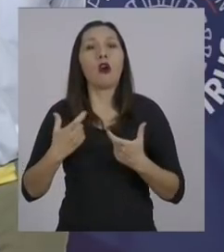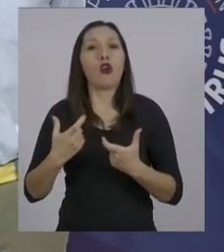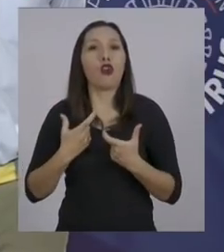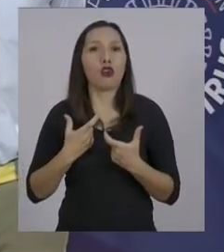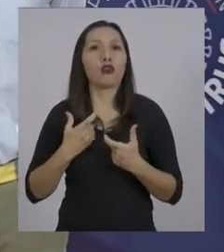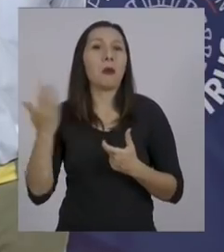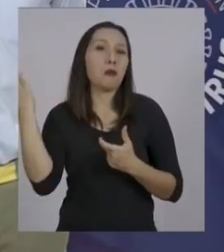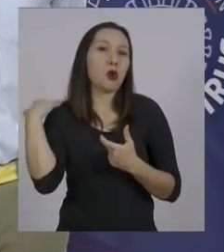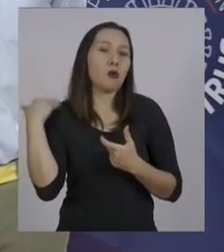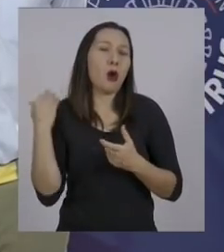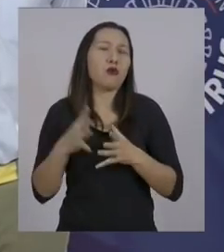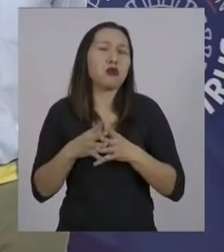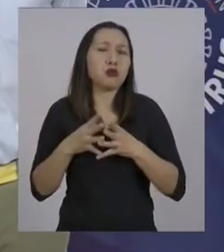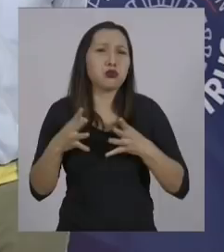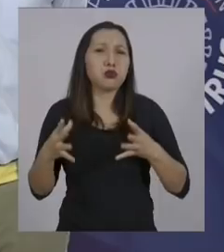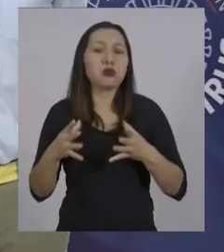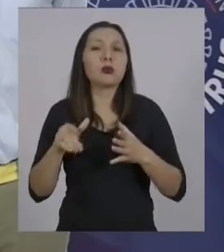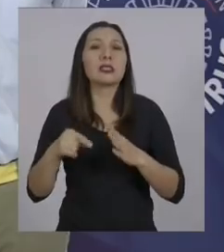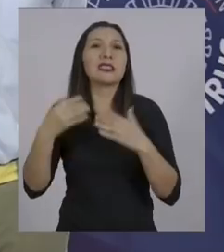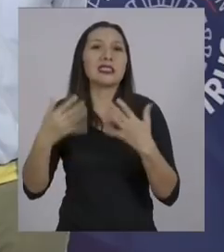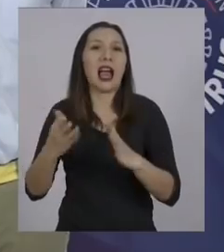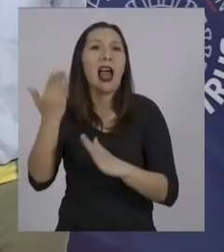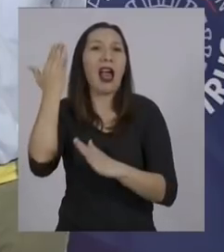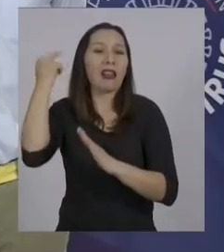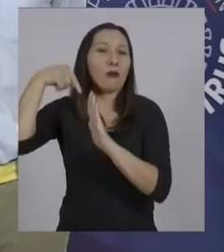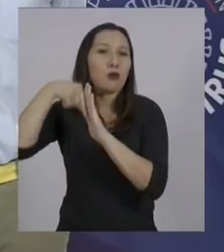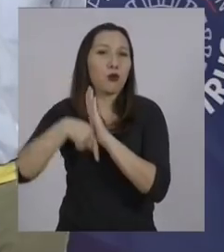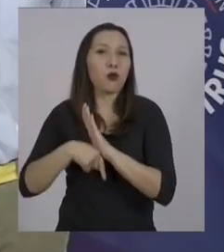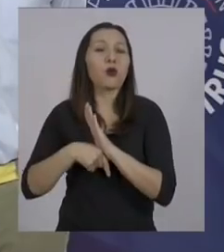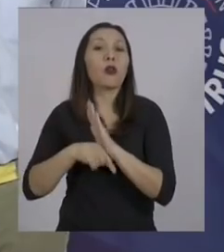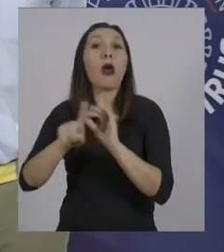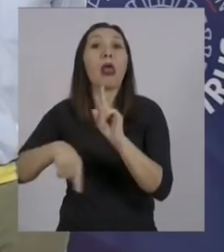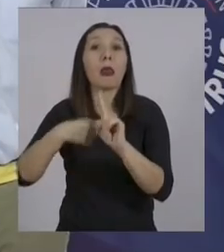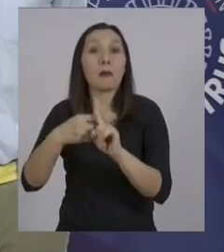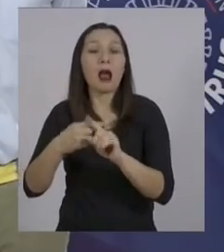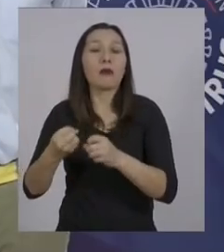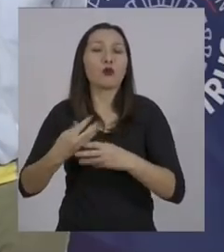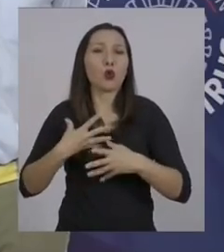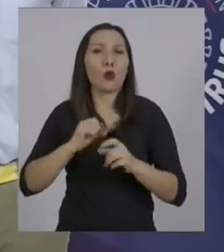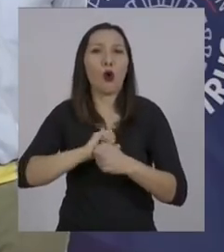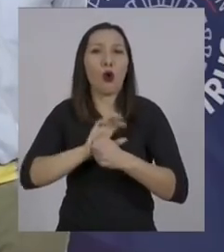enfermedad pulmonar crónica producida por coronavirus.